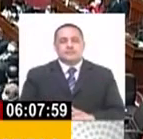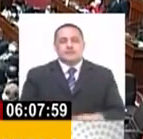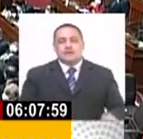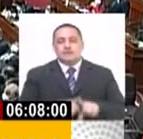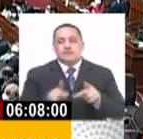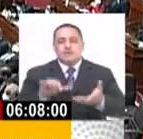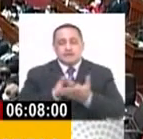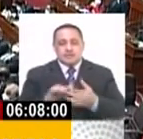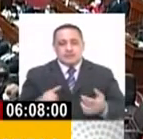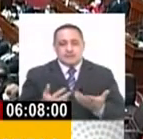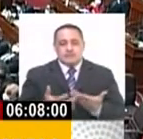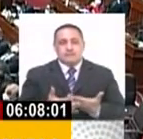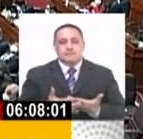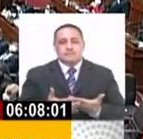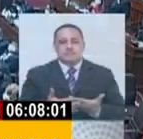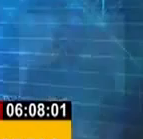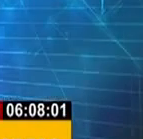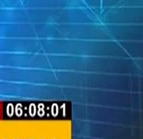al voto de confianza bueno